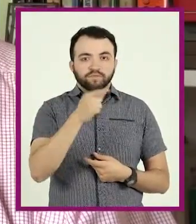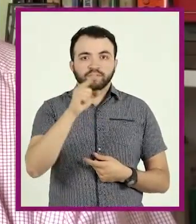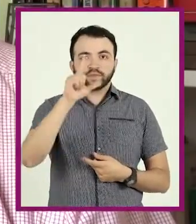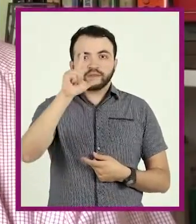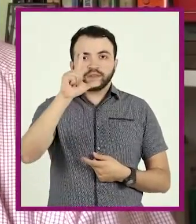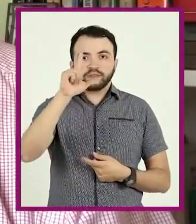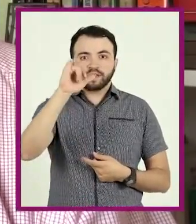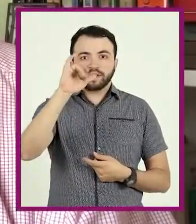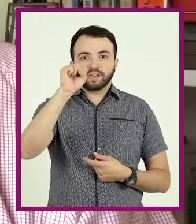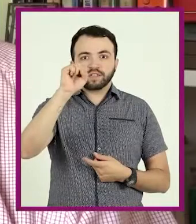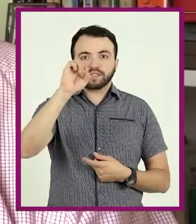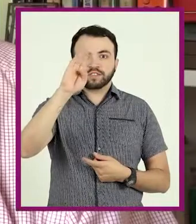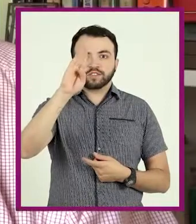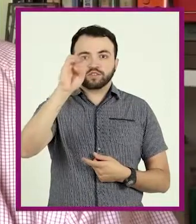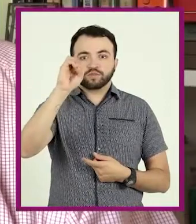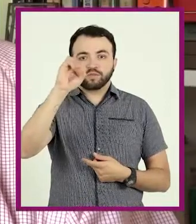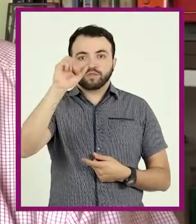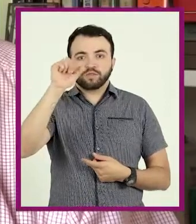Lisboa,